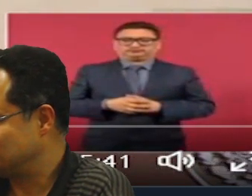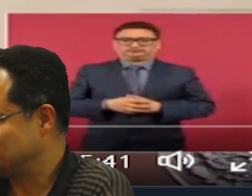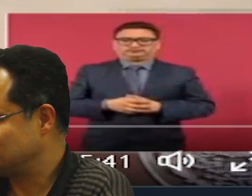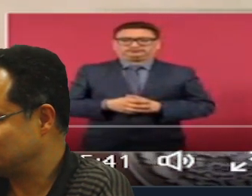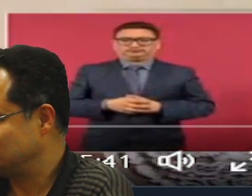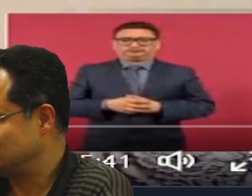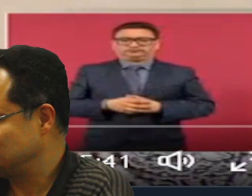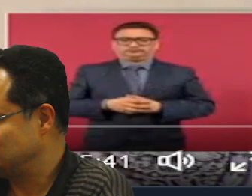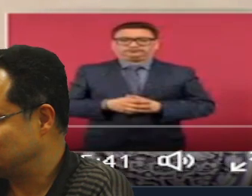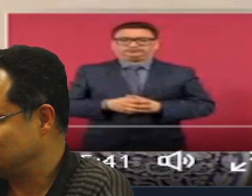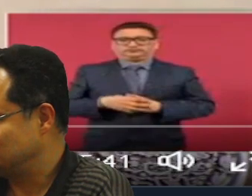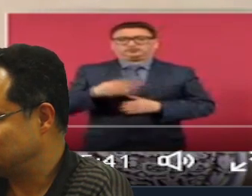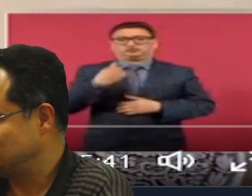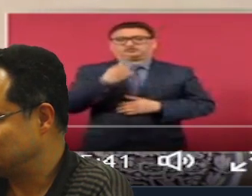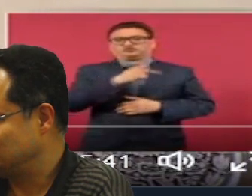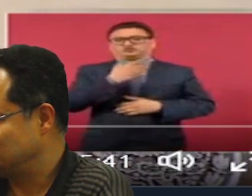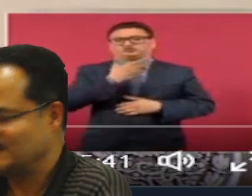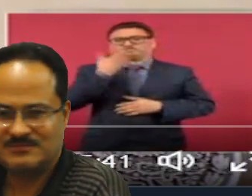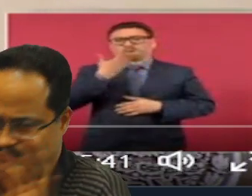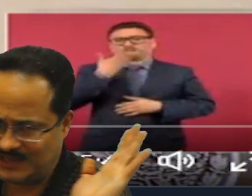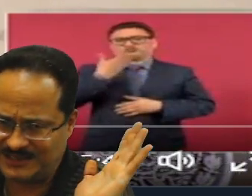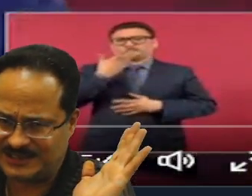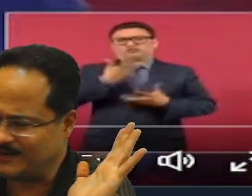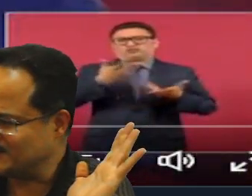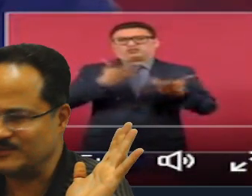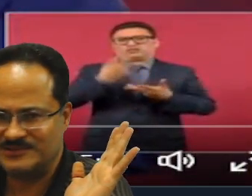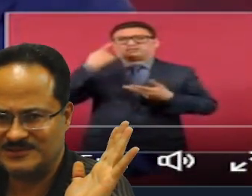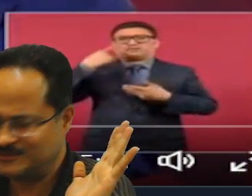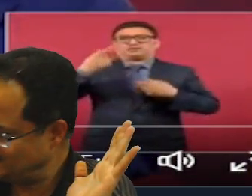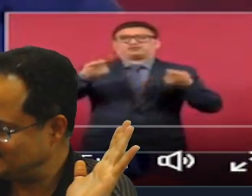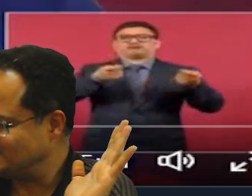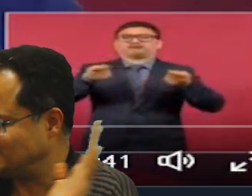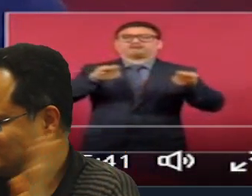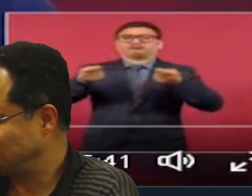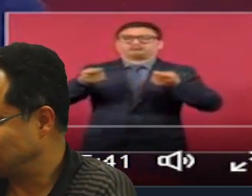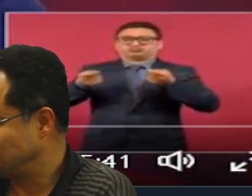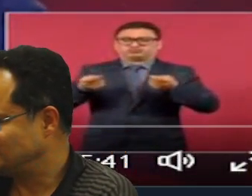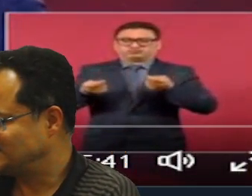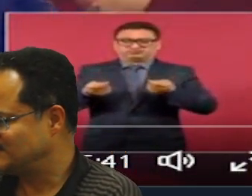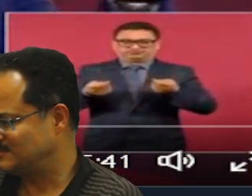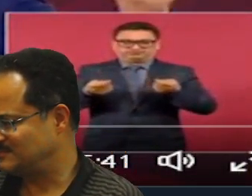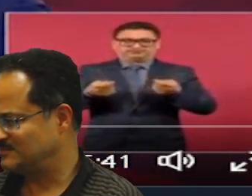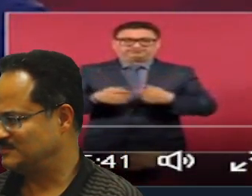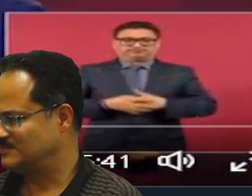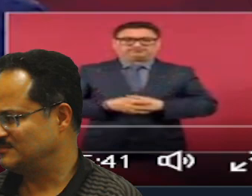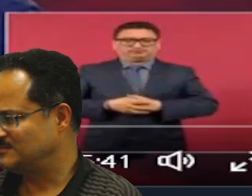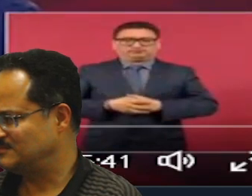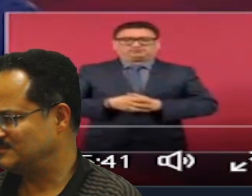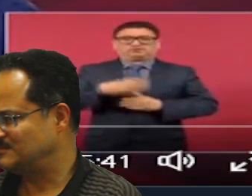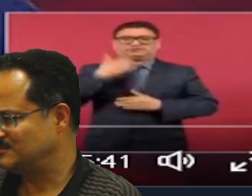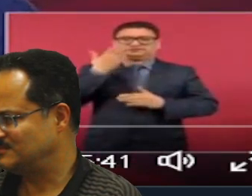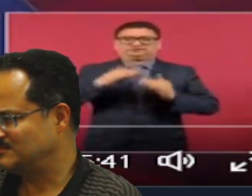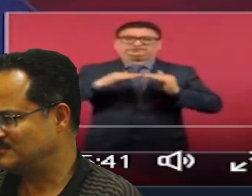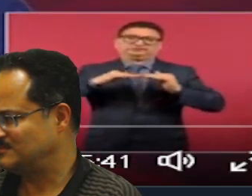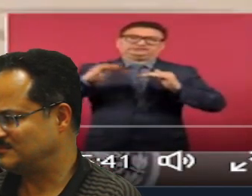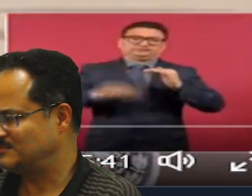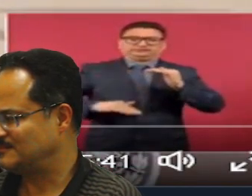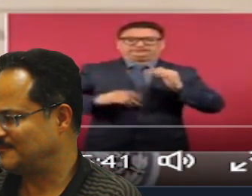es una manera de control hay tierras y de sometimiento